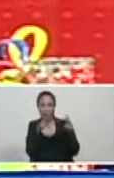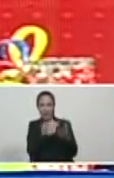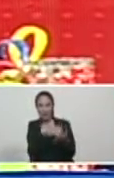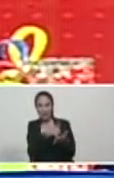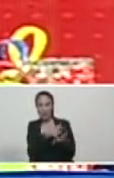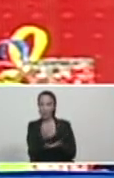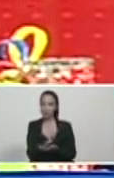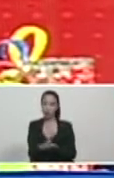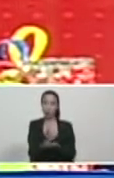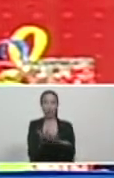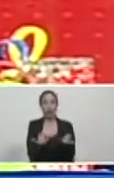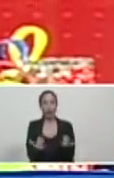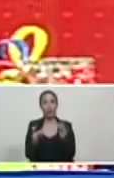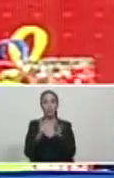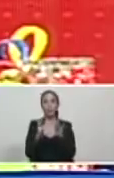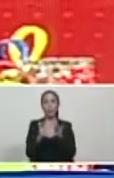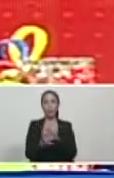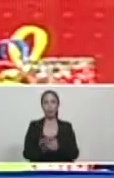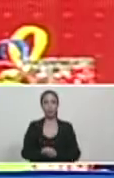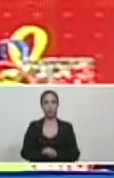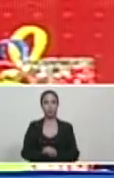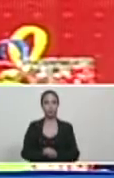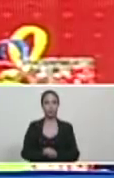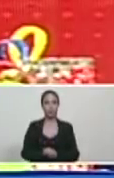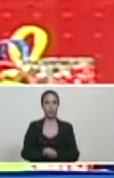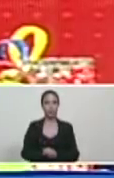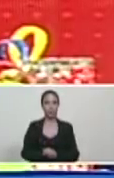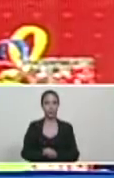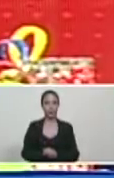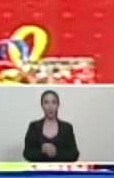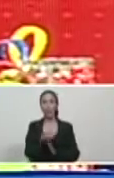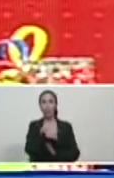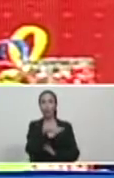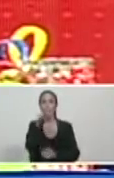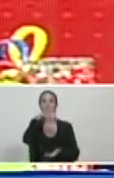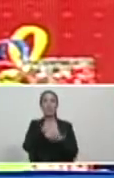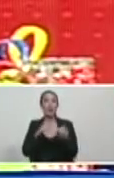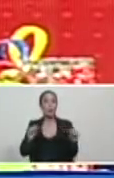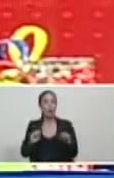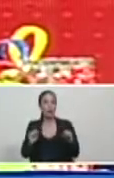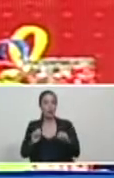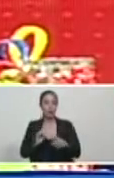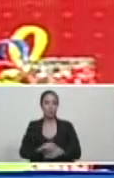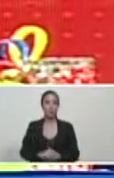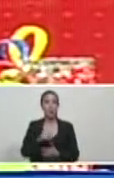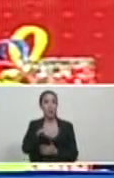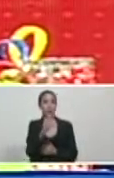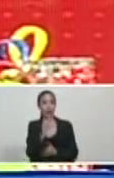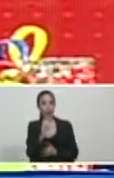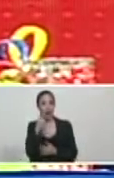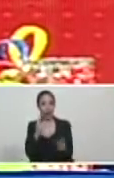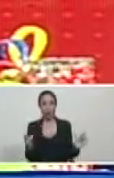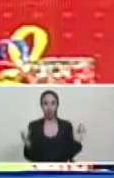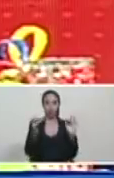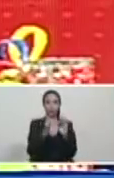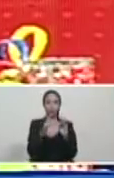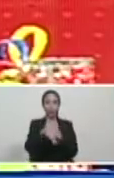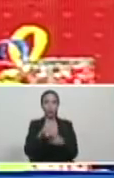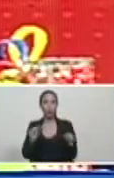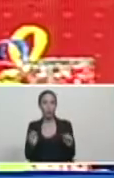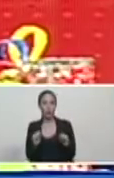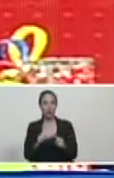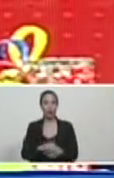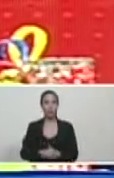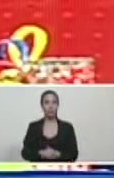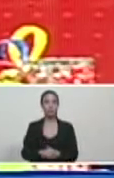Yo quiero hacer un pase hoy en el aniversario. Se trata al Estado Mérida, de esta Caracas feliz, bella, hermosa